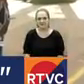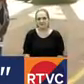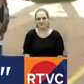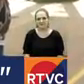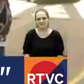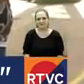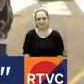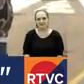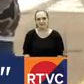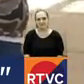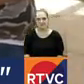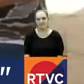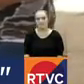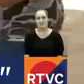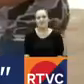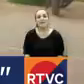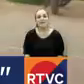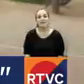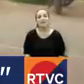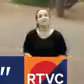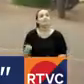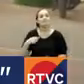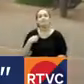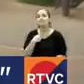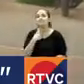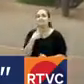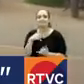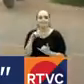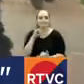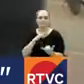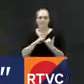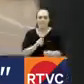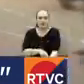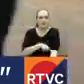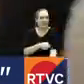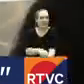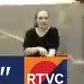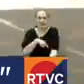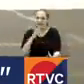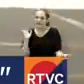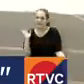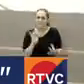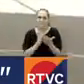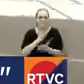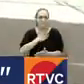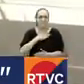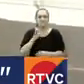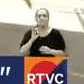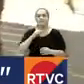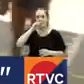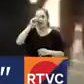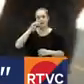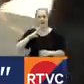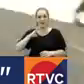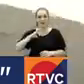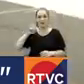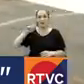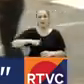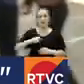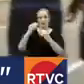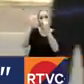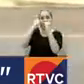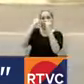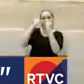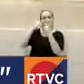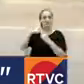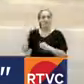Bailar para ellos es la magia que llevan en la sangre. En los ensayos, la elegancia de cada ritmo es vital. Saben que el baile tiene, como